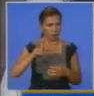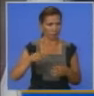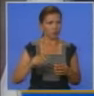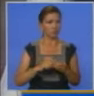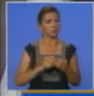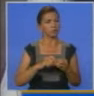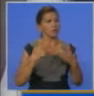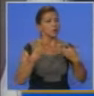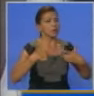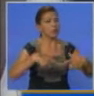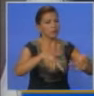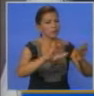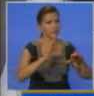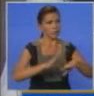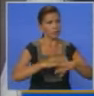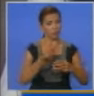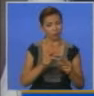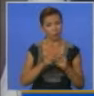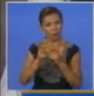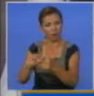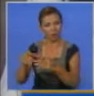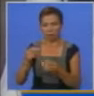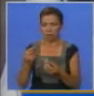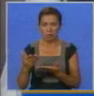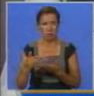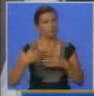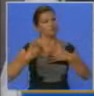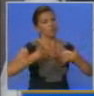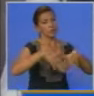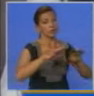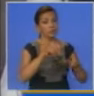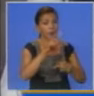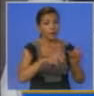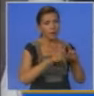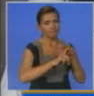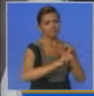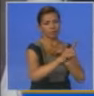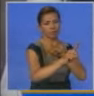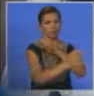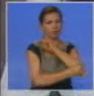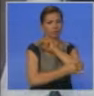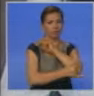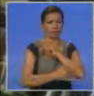usureros en Guayaquil. Mientras tanto, alias Tesoro y su banda ya habrían salido del país.